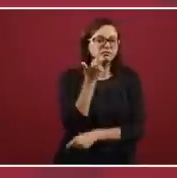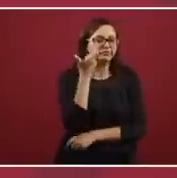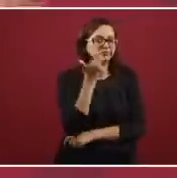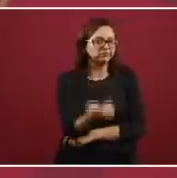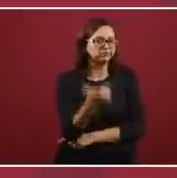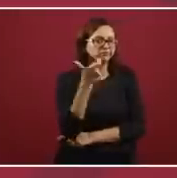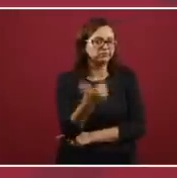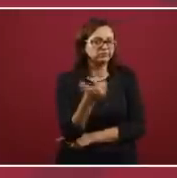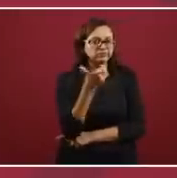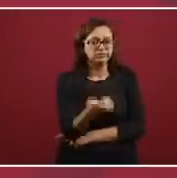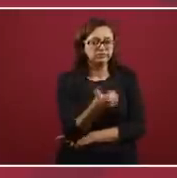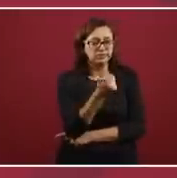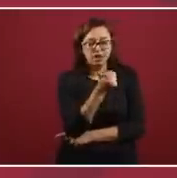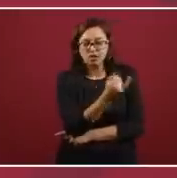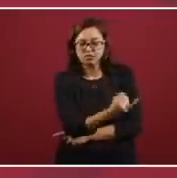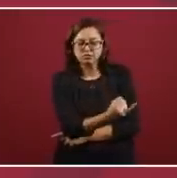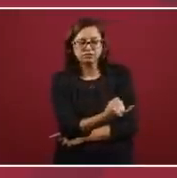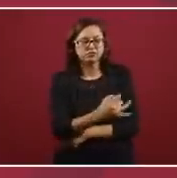Y